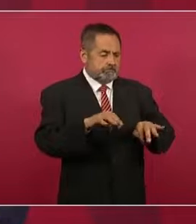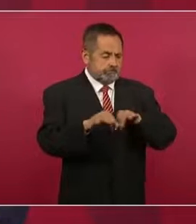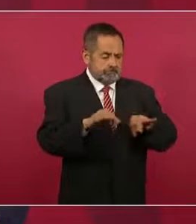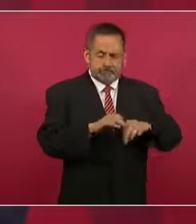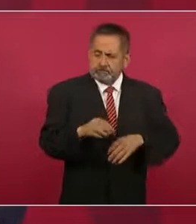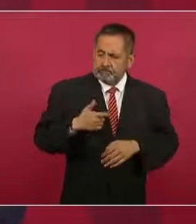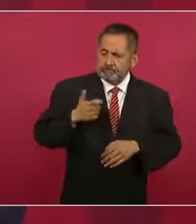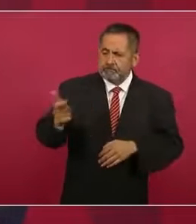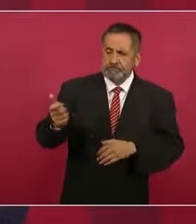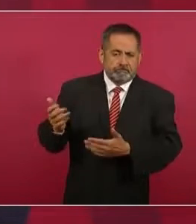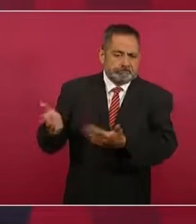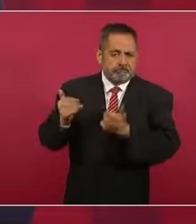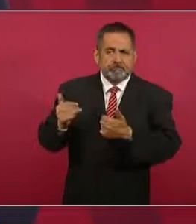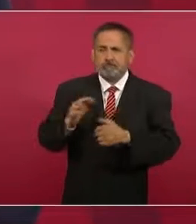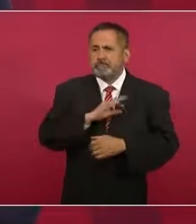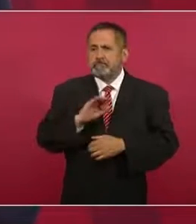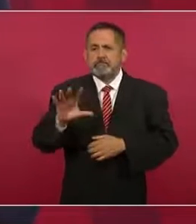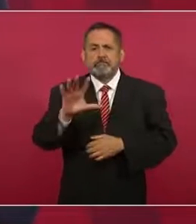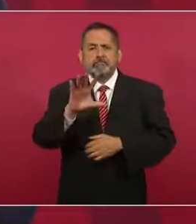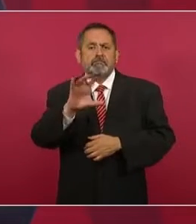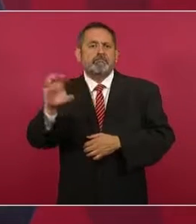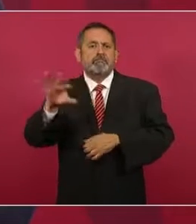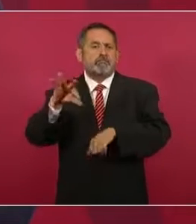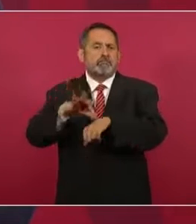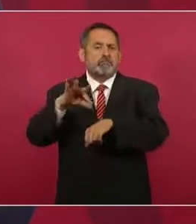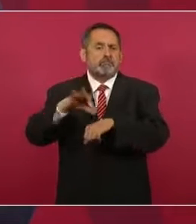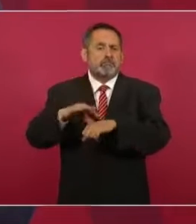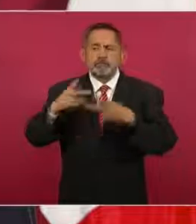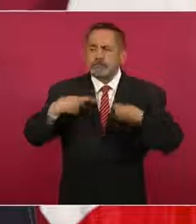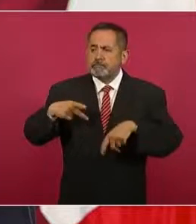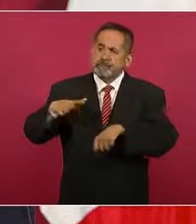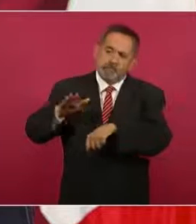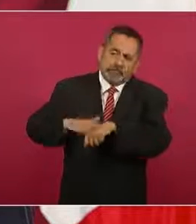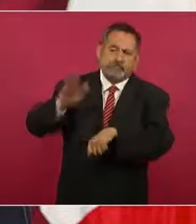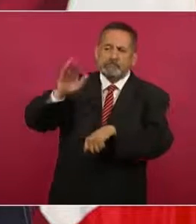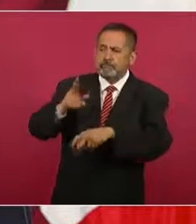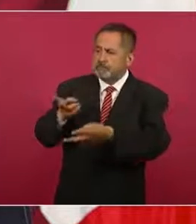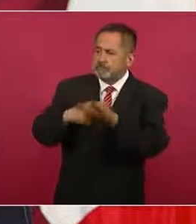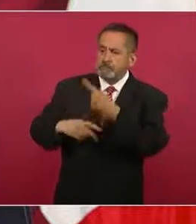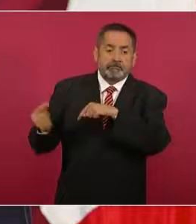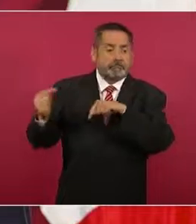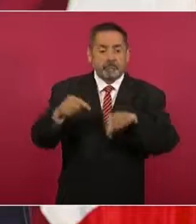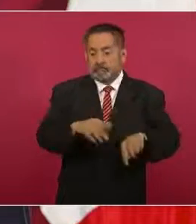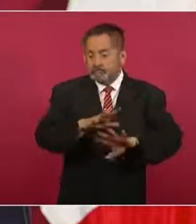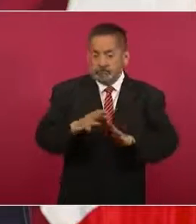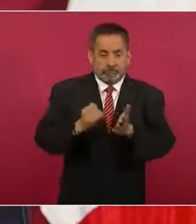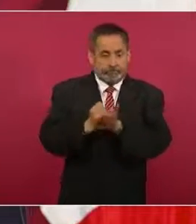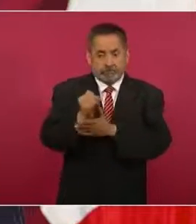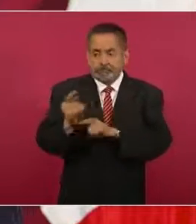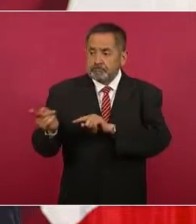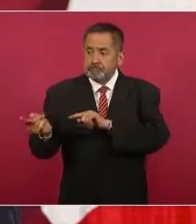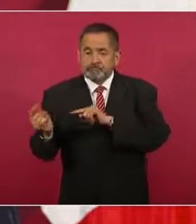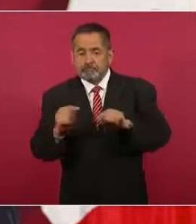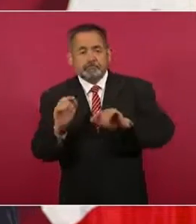a más de 500 médicos que van a estar ya trabajando